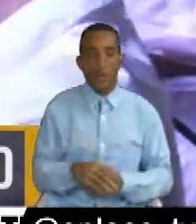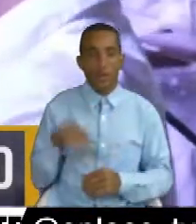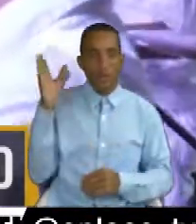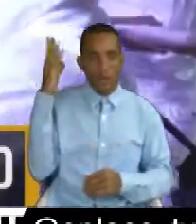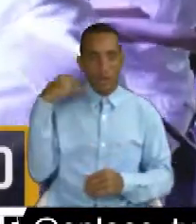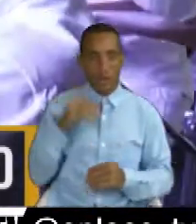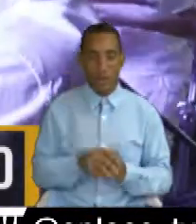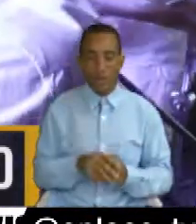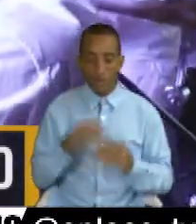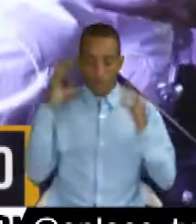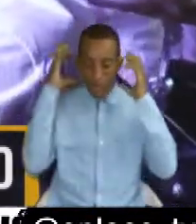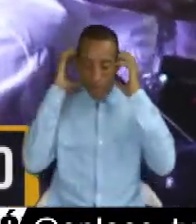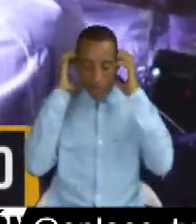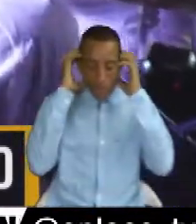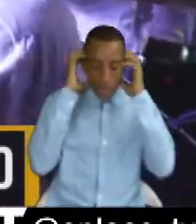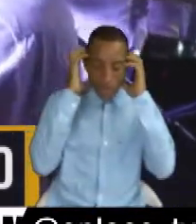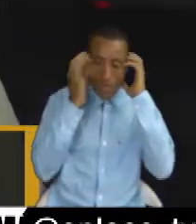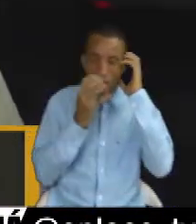Gutiérrez.